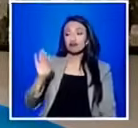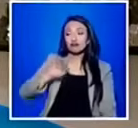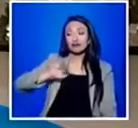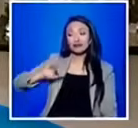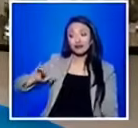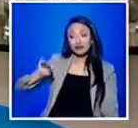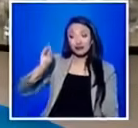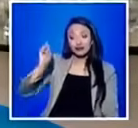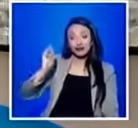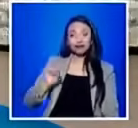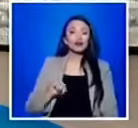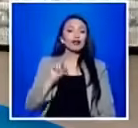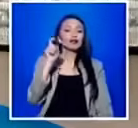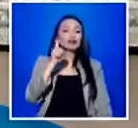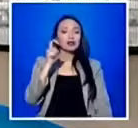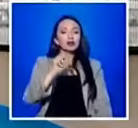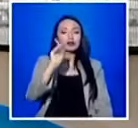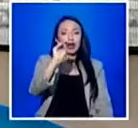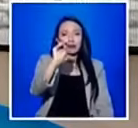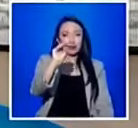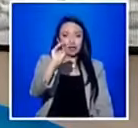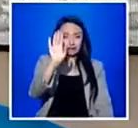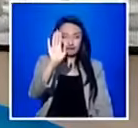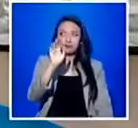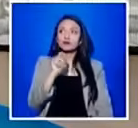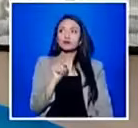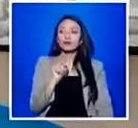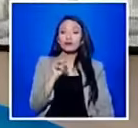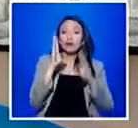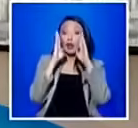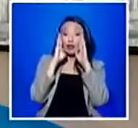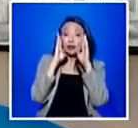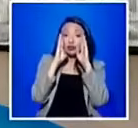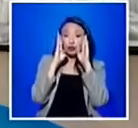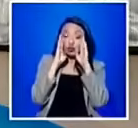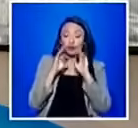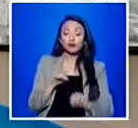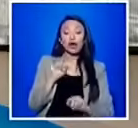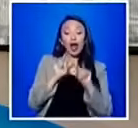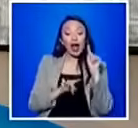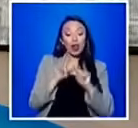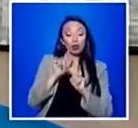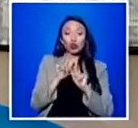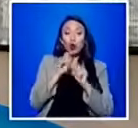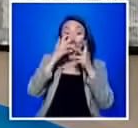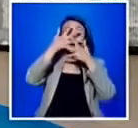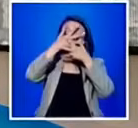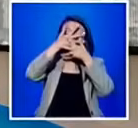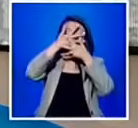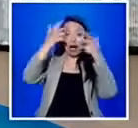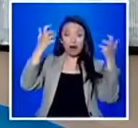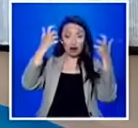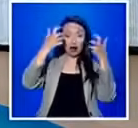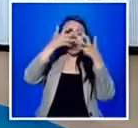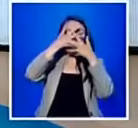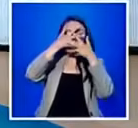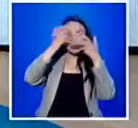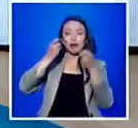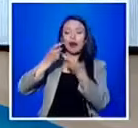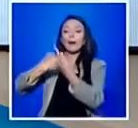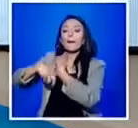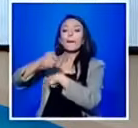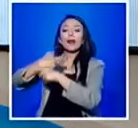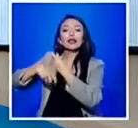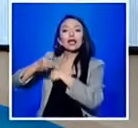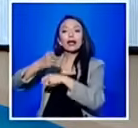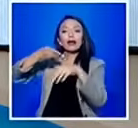porque hay que también alertar a la ciudadanía. Mucha atención, vecino, porque delincuentes ofertan cupos en redes